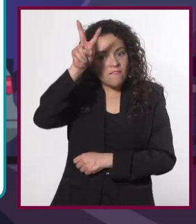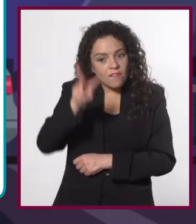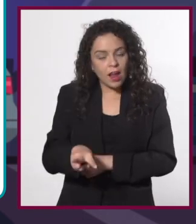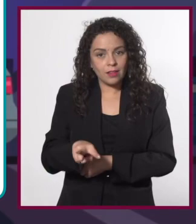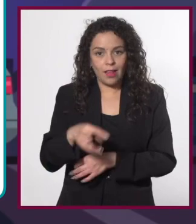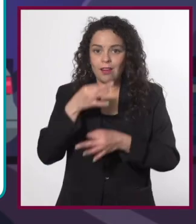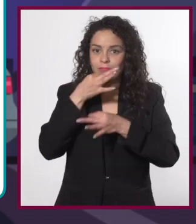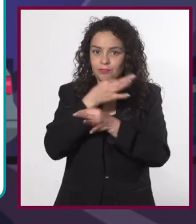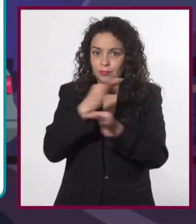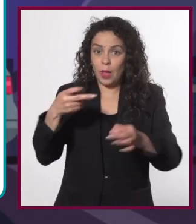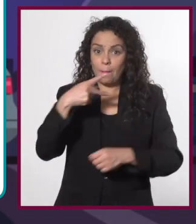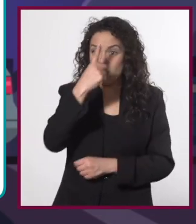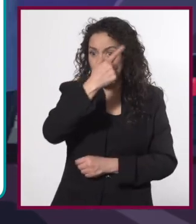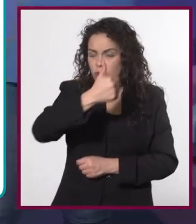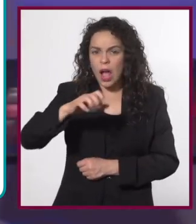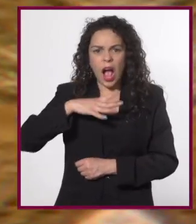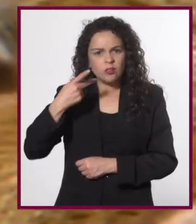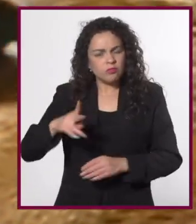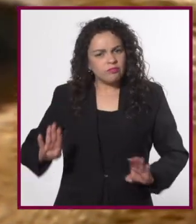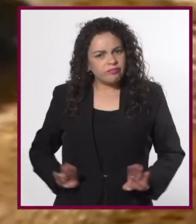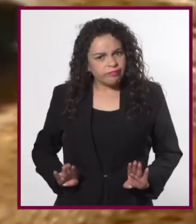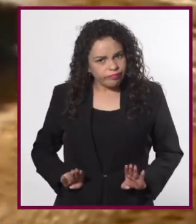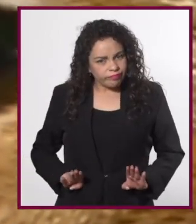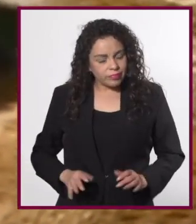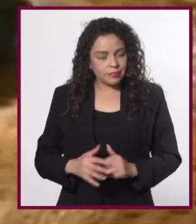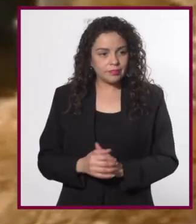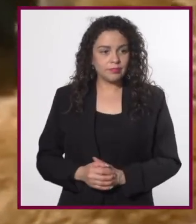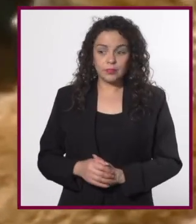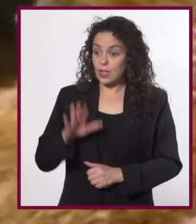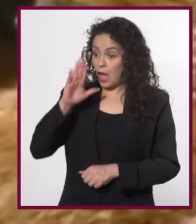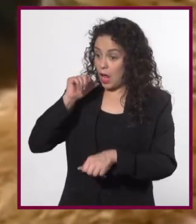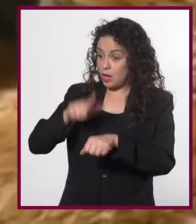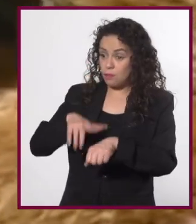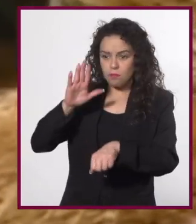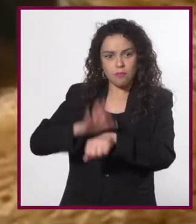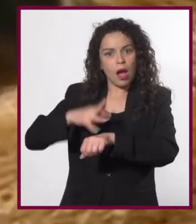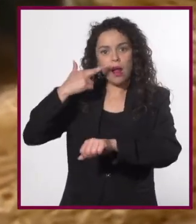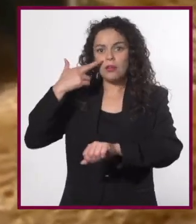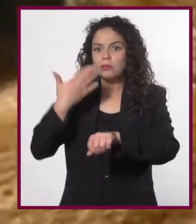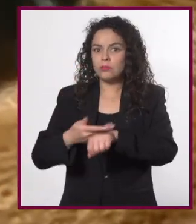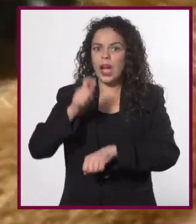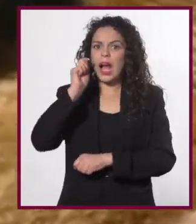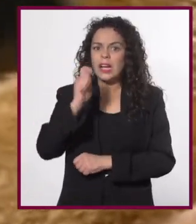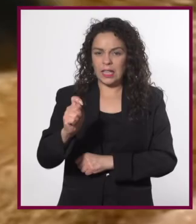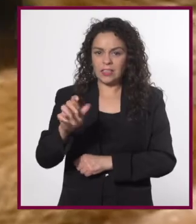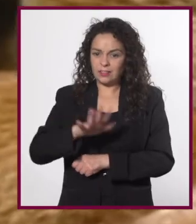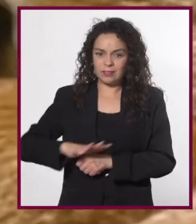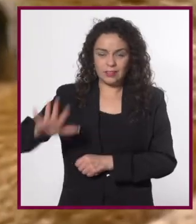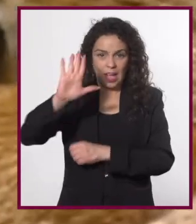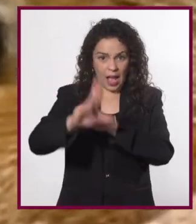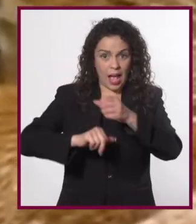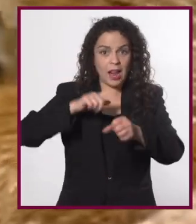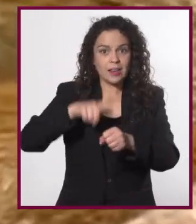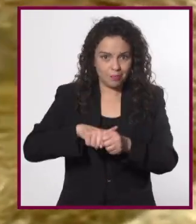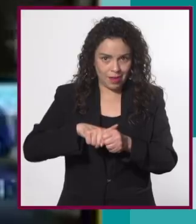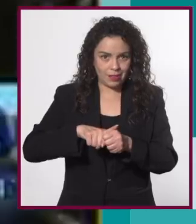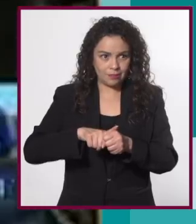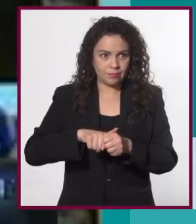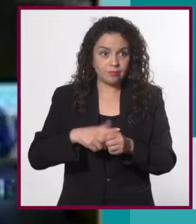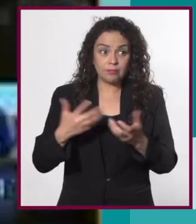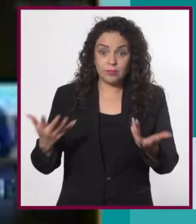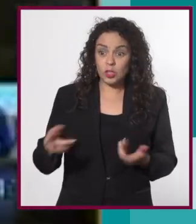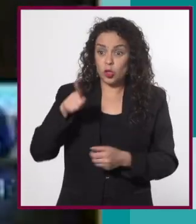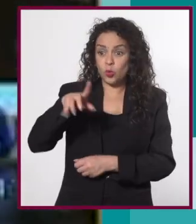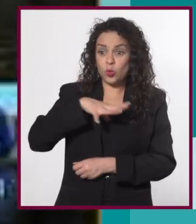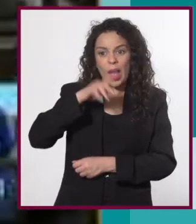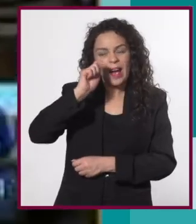uno tiene sus características que lo definen. Es uno de los animales más responsables del reino animal, que es el reino en el que se encuentran los animales. Que para que